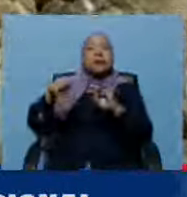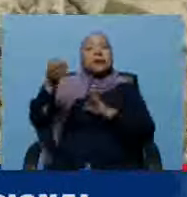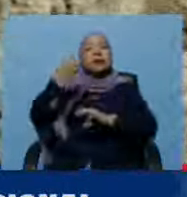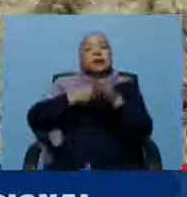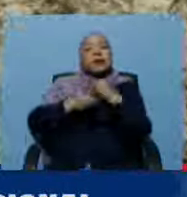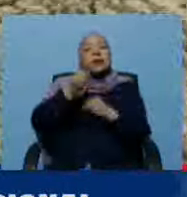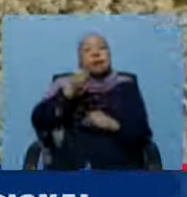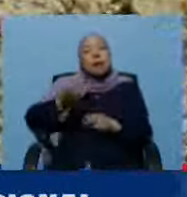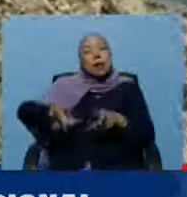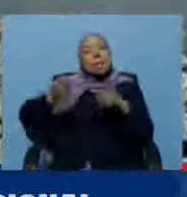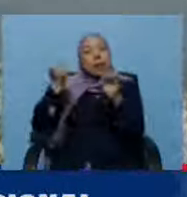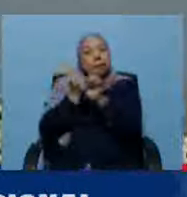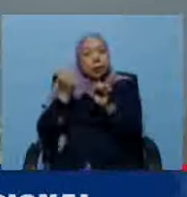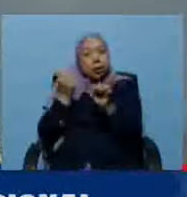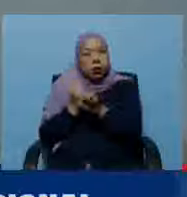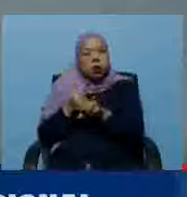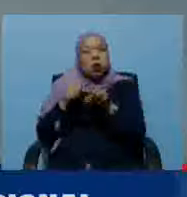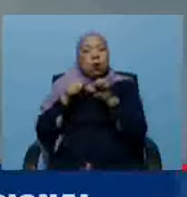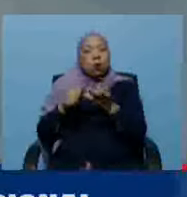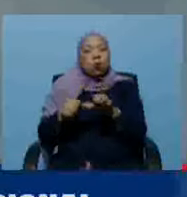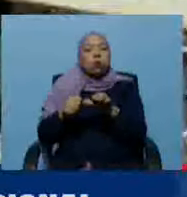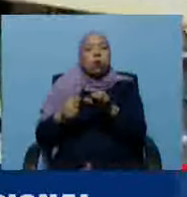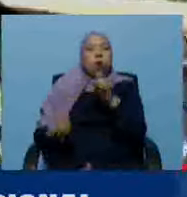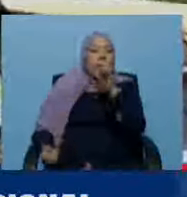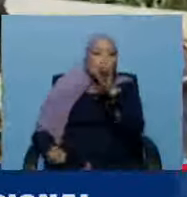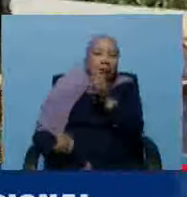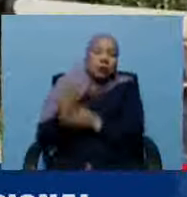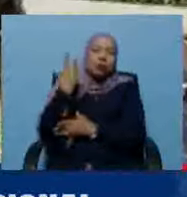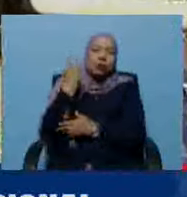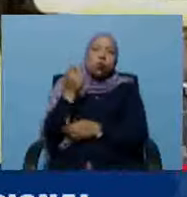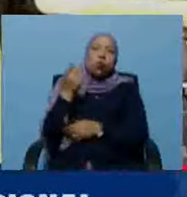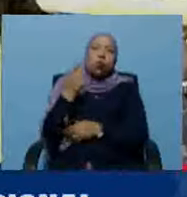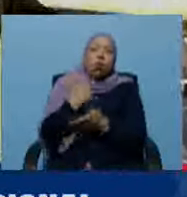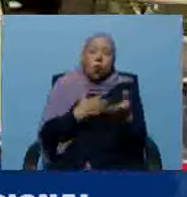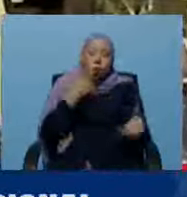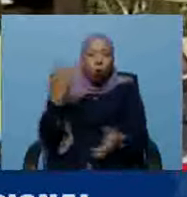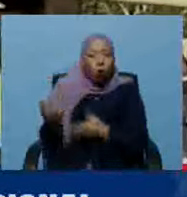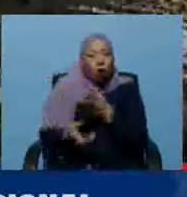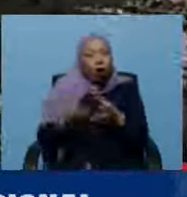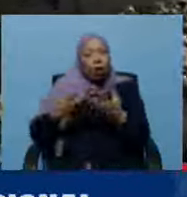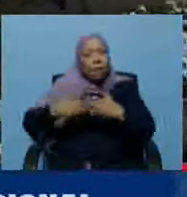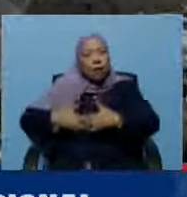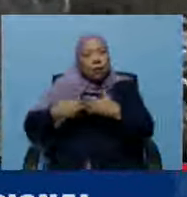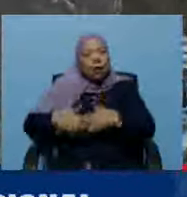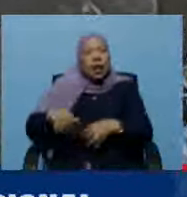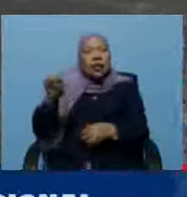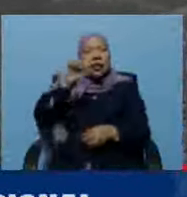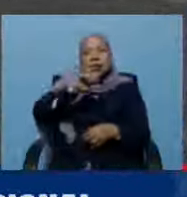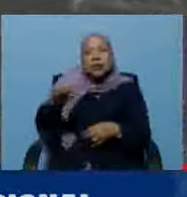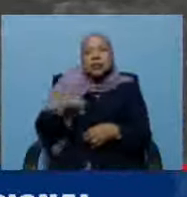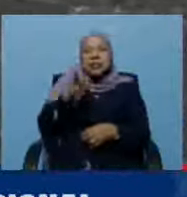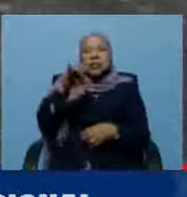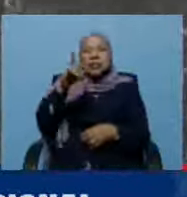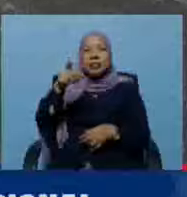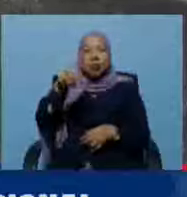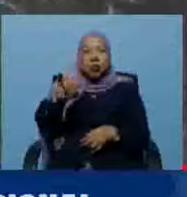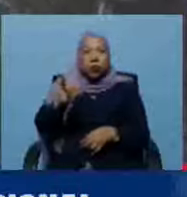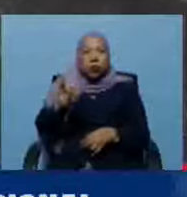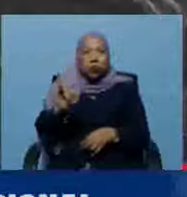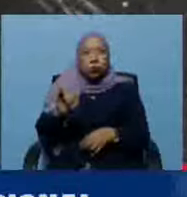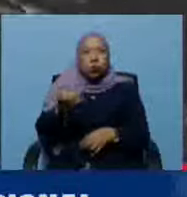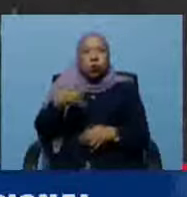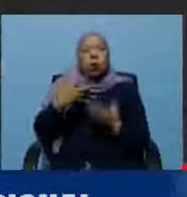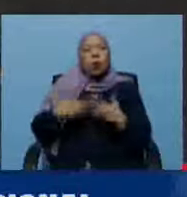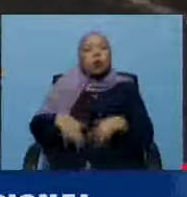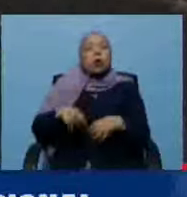vamos a permitir mantener encendidos los hornos de sidor. Será el presidente de la siderúrgica del